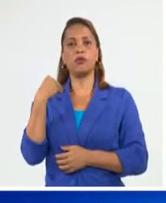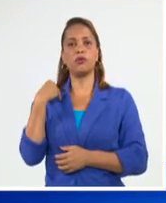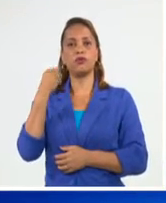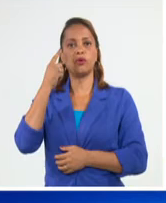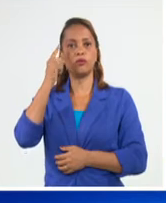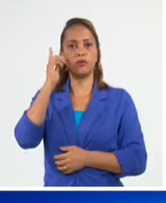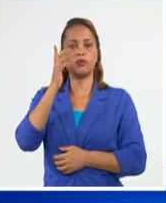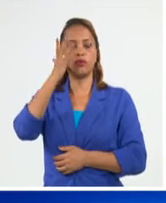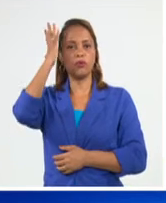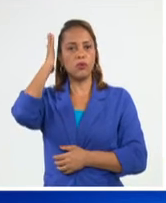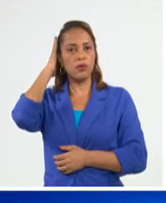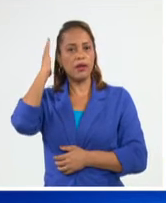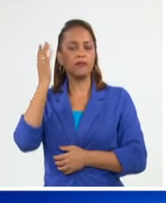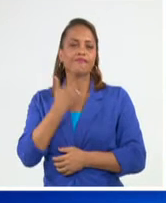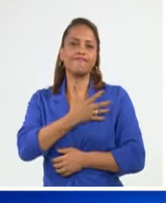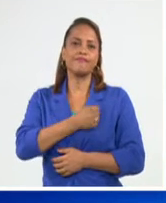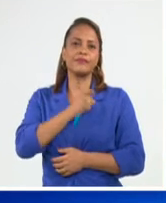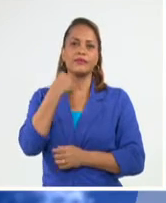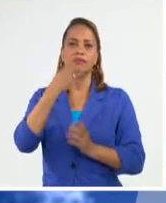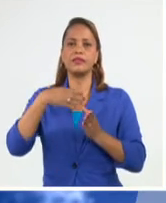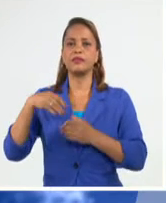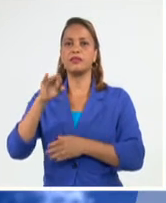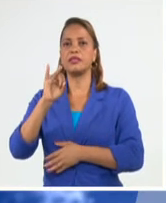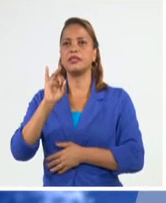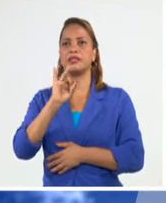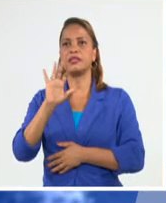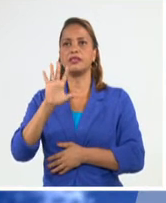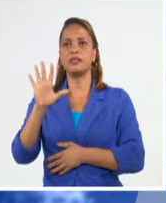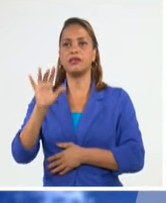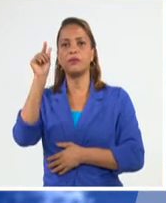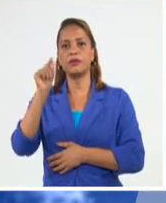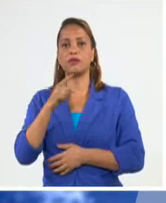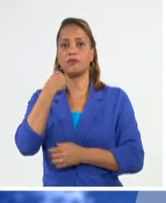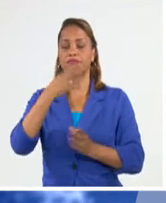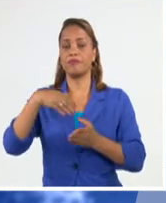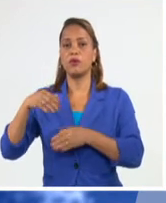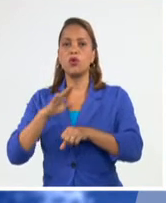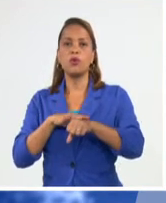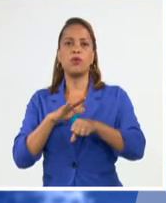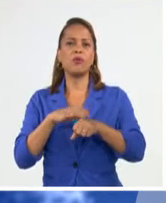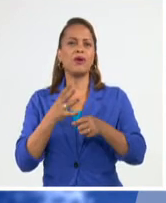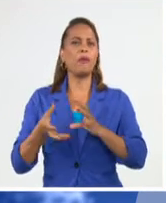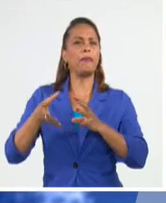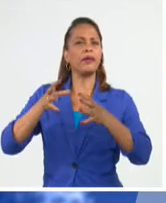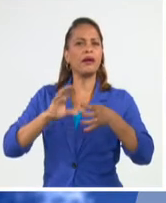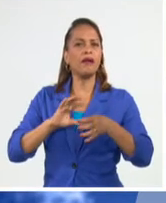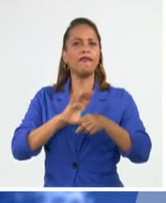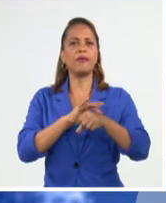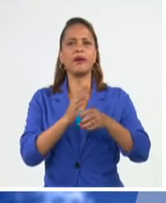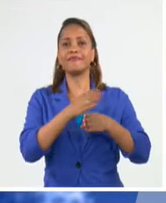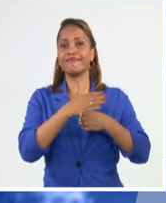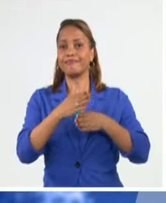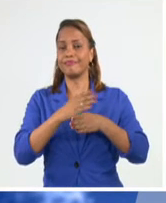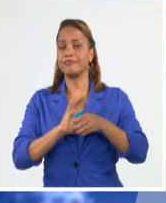lamentó el fallecimiento de 75 pacientes en las últimas horas a causa de complicaciones por la enfermedad,